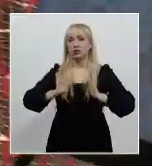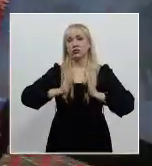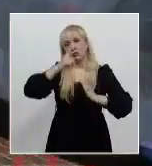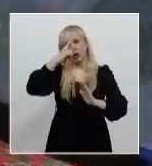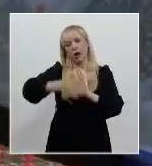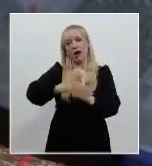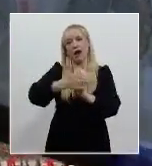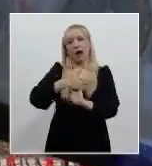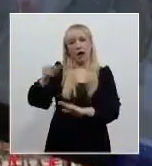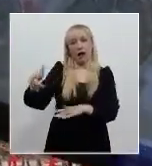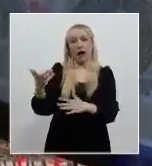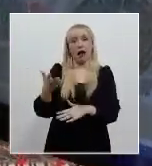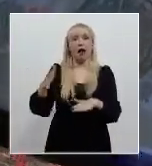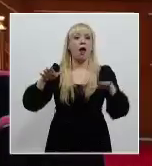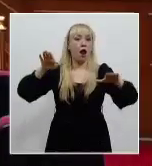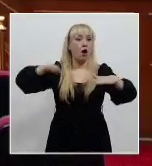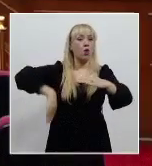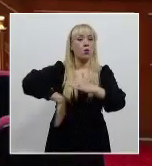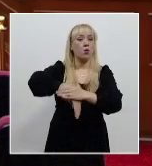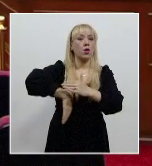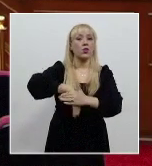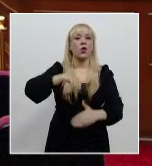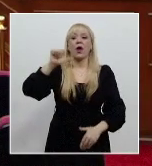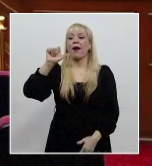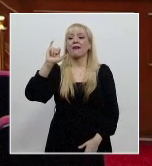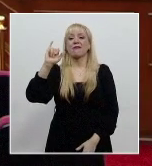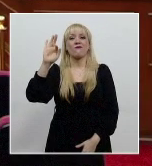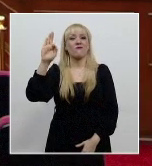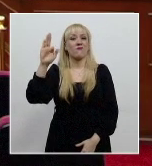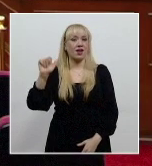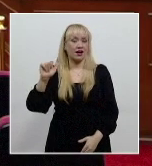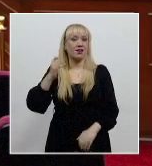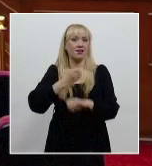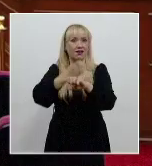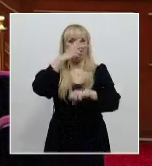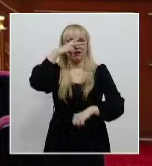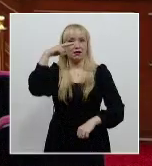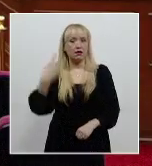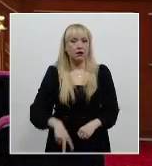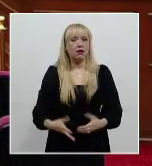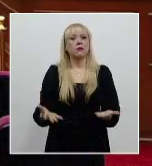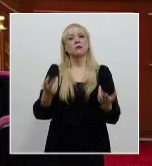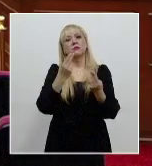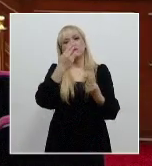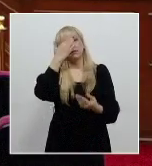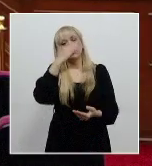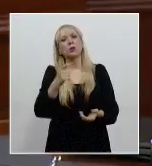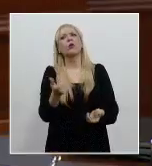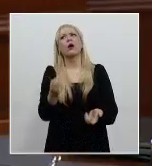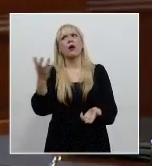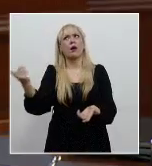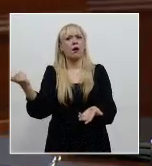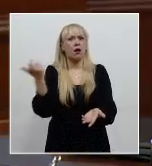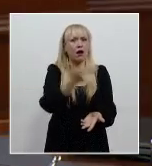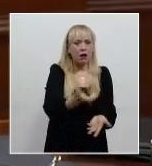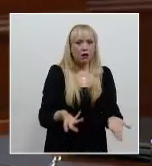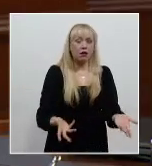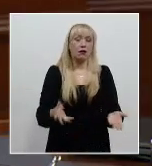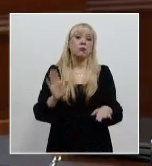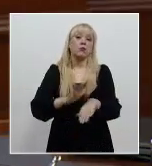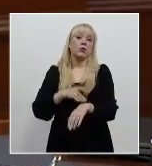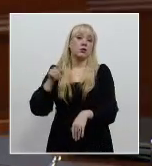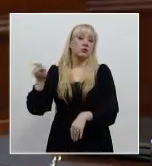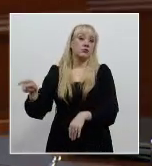del aeropuerto Felipe Ángeles. Esto al resolver un recurso de revisión en materia de seguridad nacional promovido por la